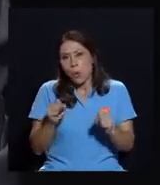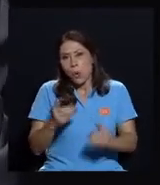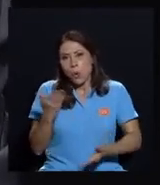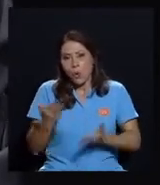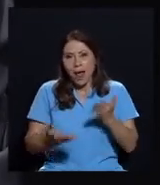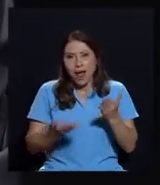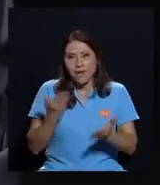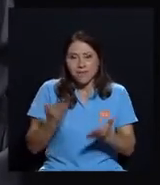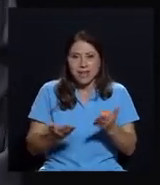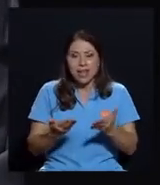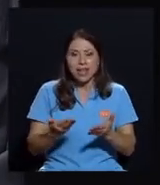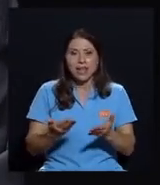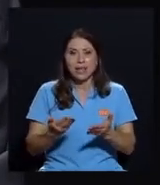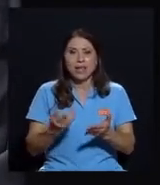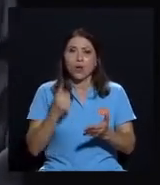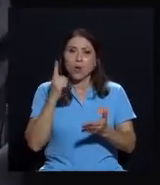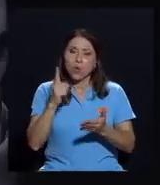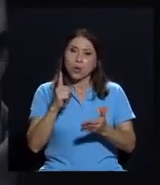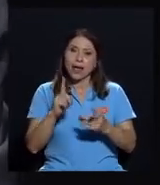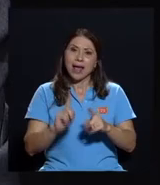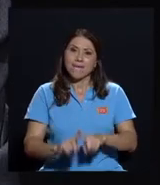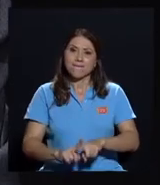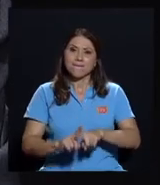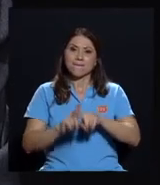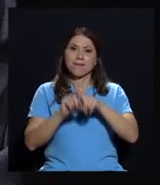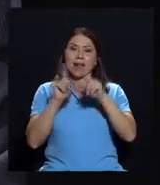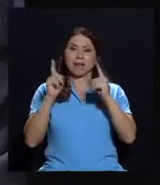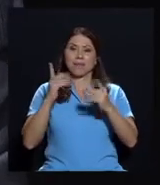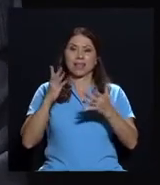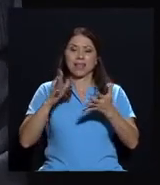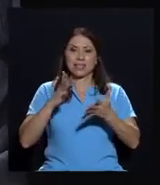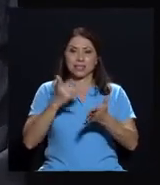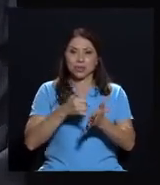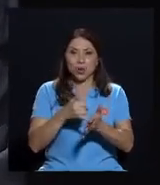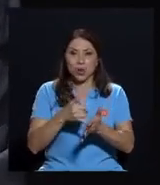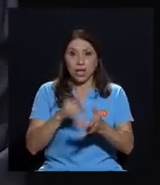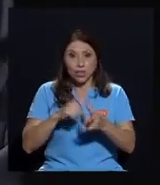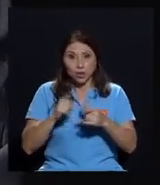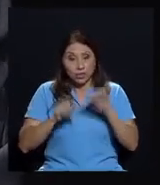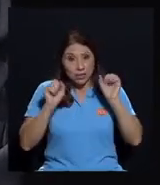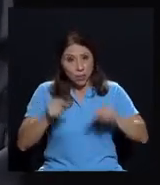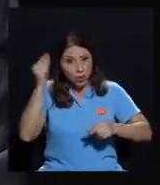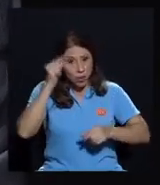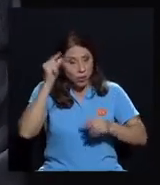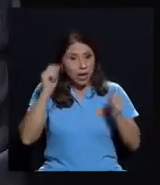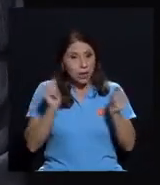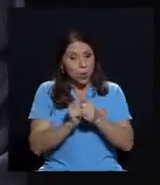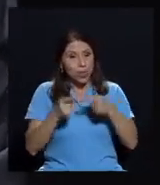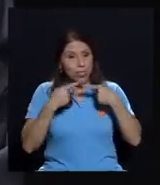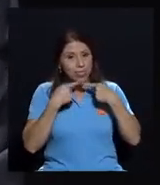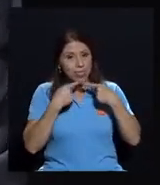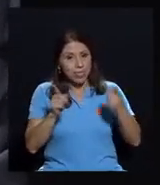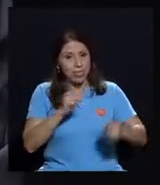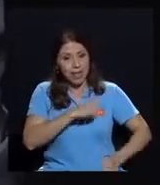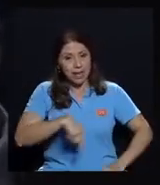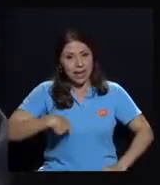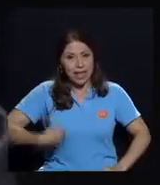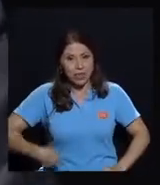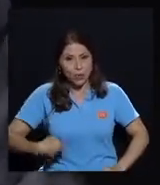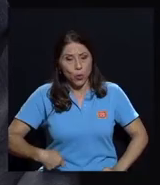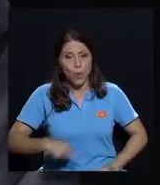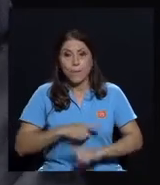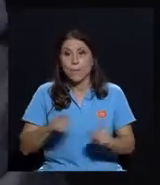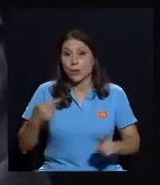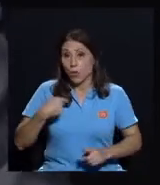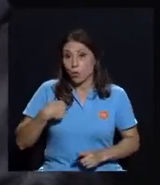fragmentación de ese tipo se puede gobernar por decreto sin embargo cuando uno ve los decretos que ha aprobado